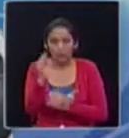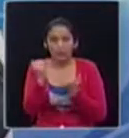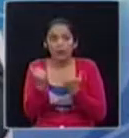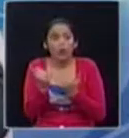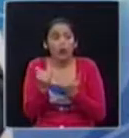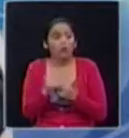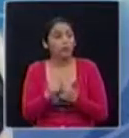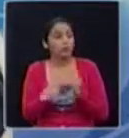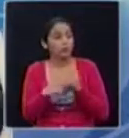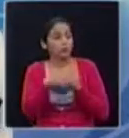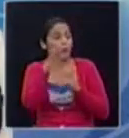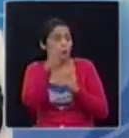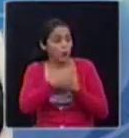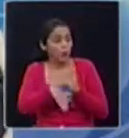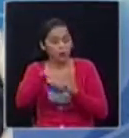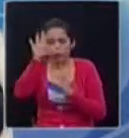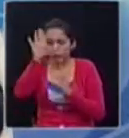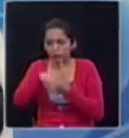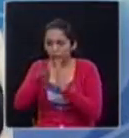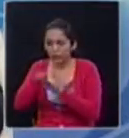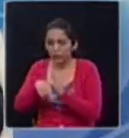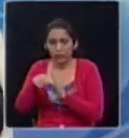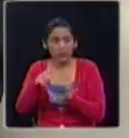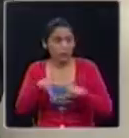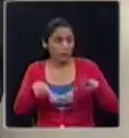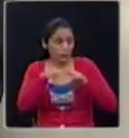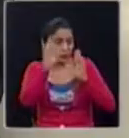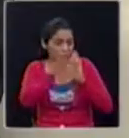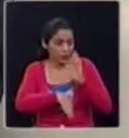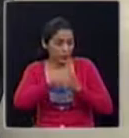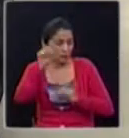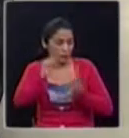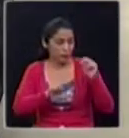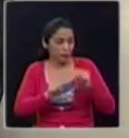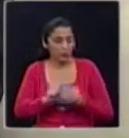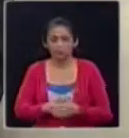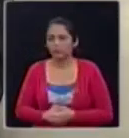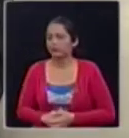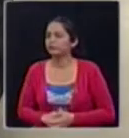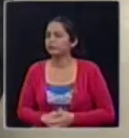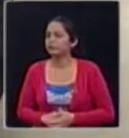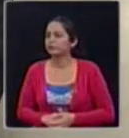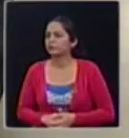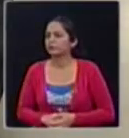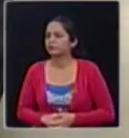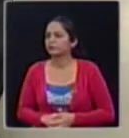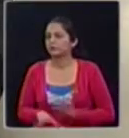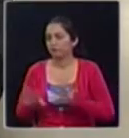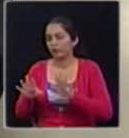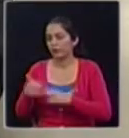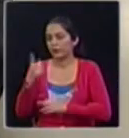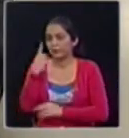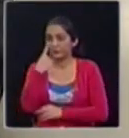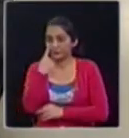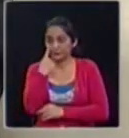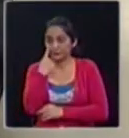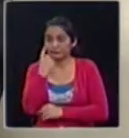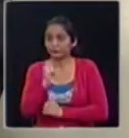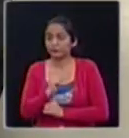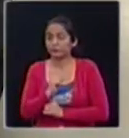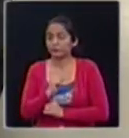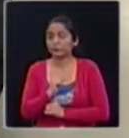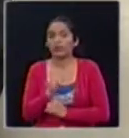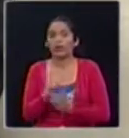caso específico, electrodomésticos? Mire, hay que revisar los montos de inventario que manejan